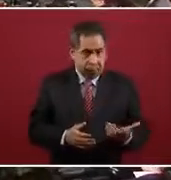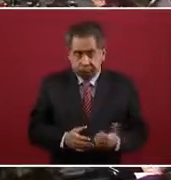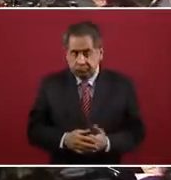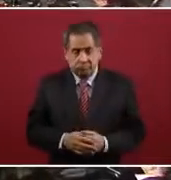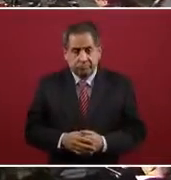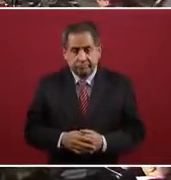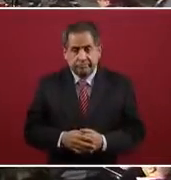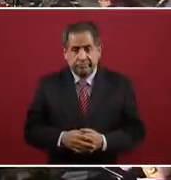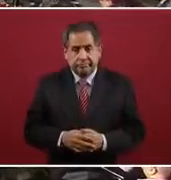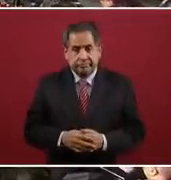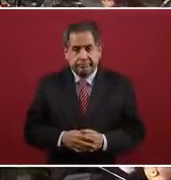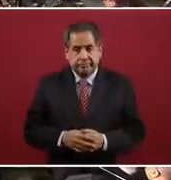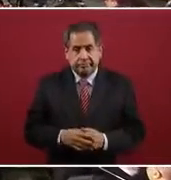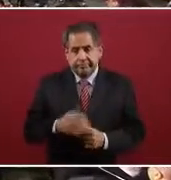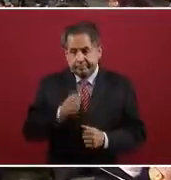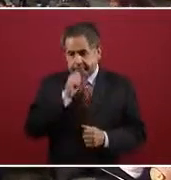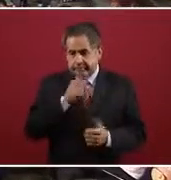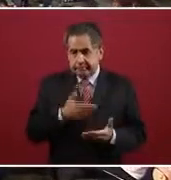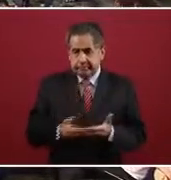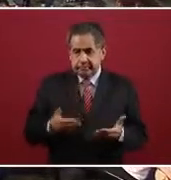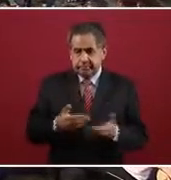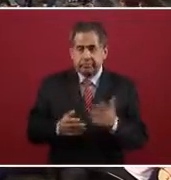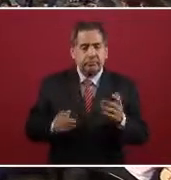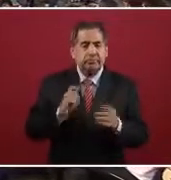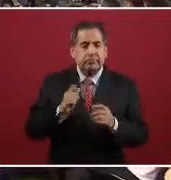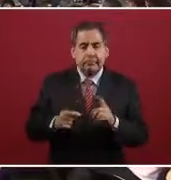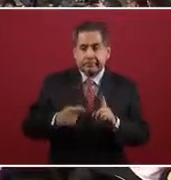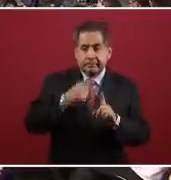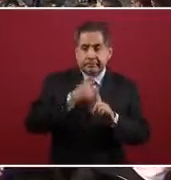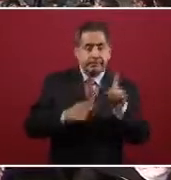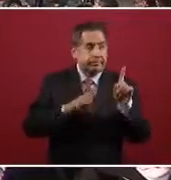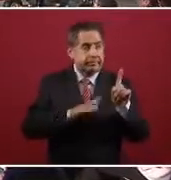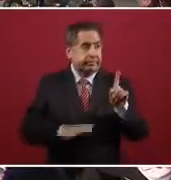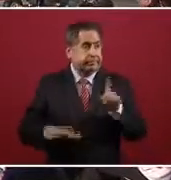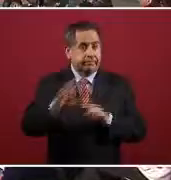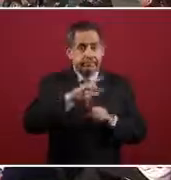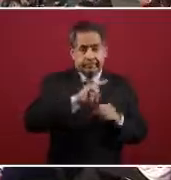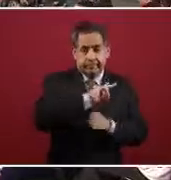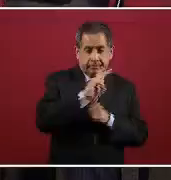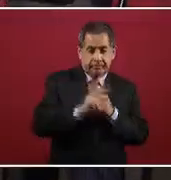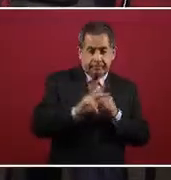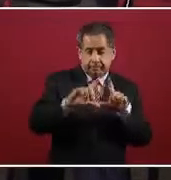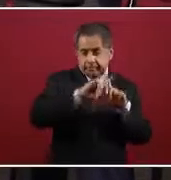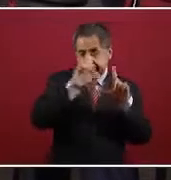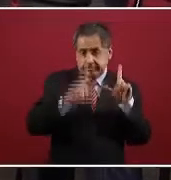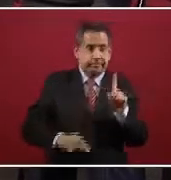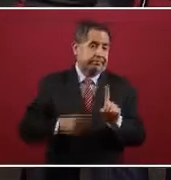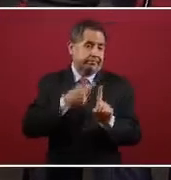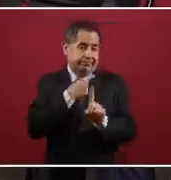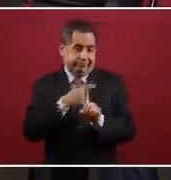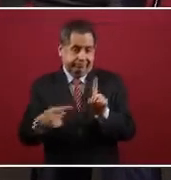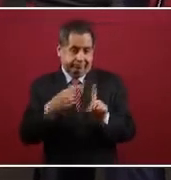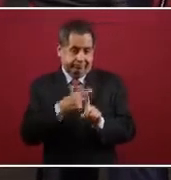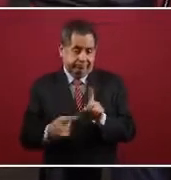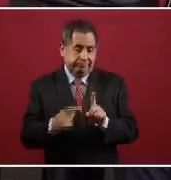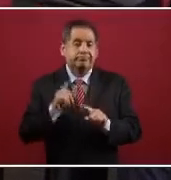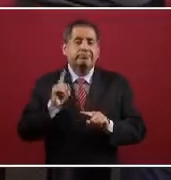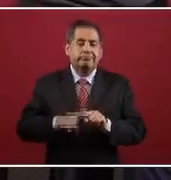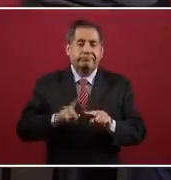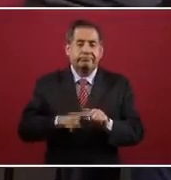y en la actualidad la mitad de la energía eléctrica que